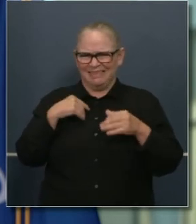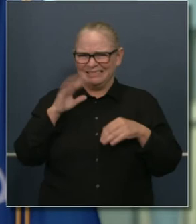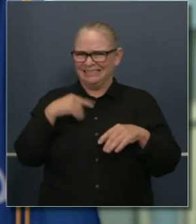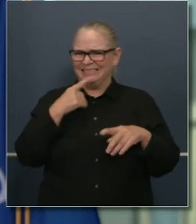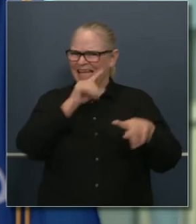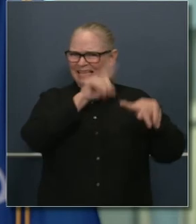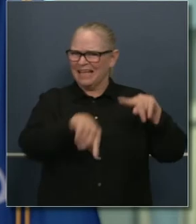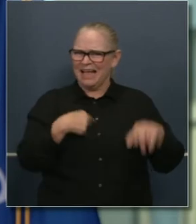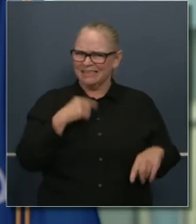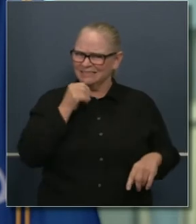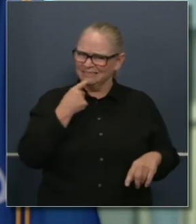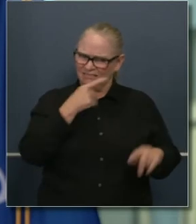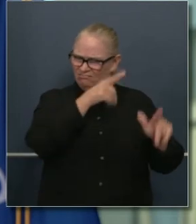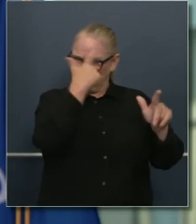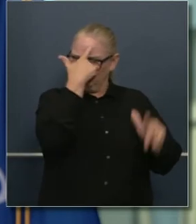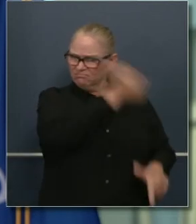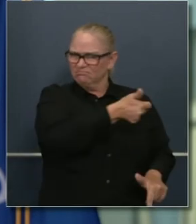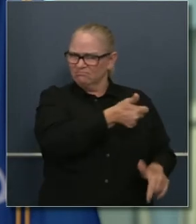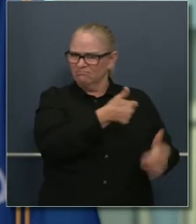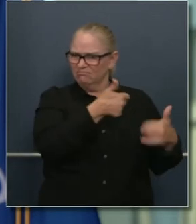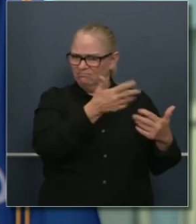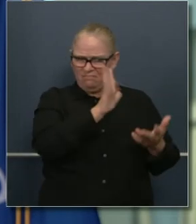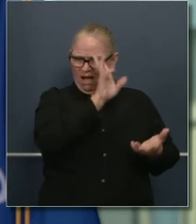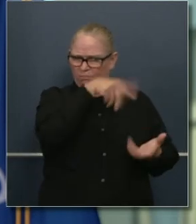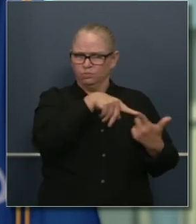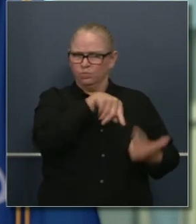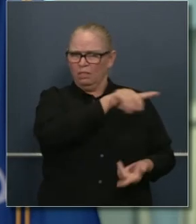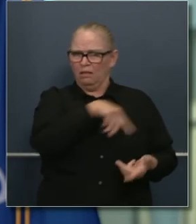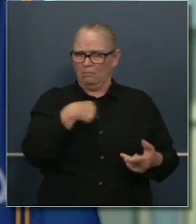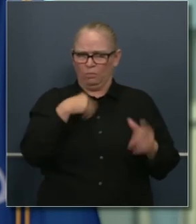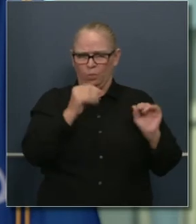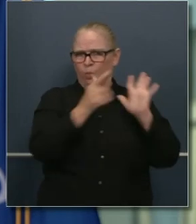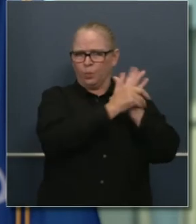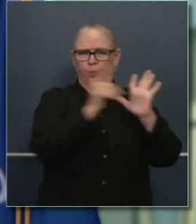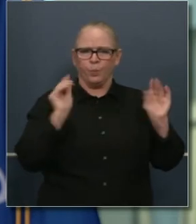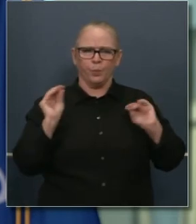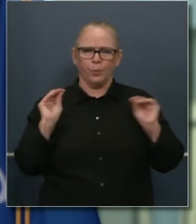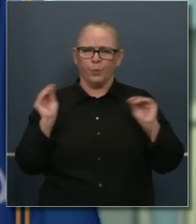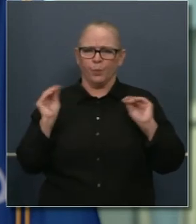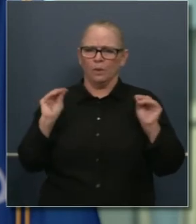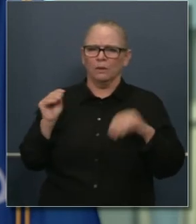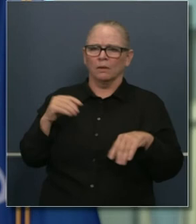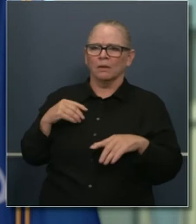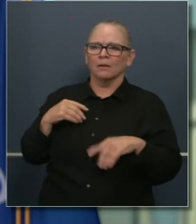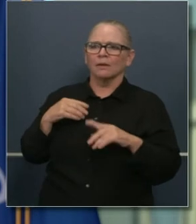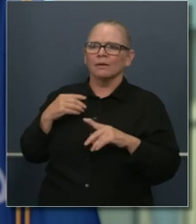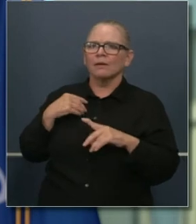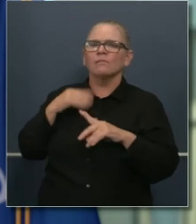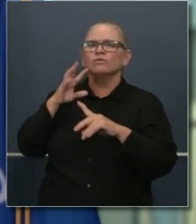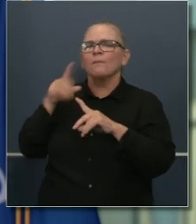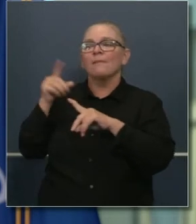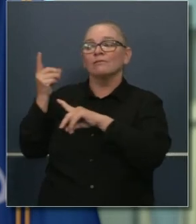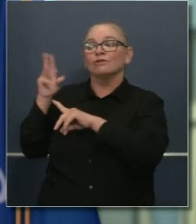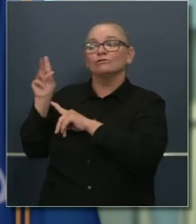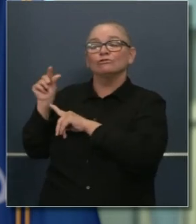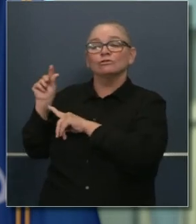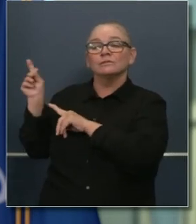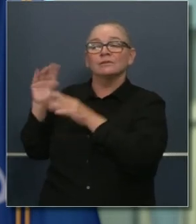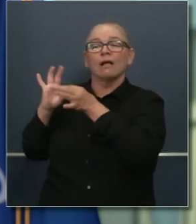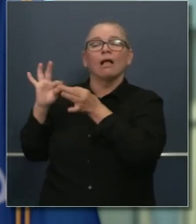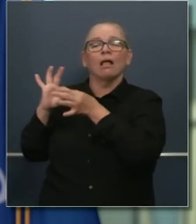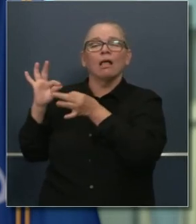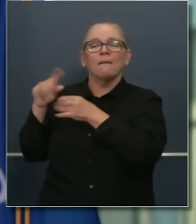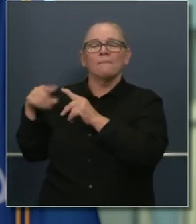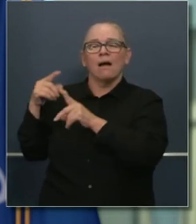nada de que no se pueda jugar el fútbol punto y final quiero aclarar eso claramente en cuanto al doctor galli y presentaron una nueva